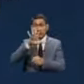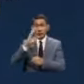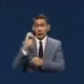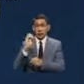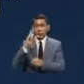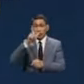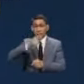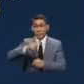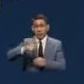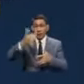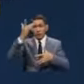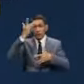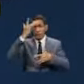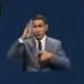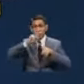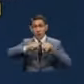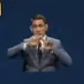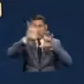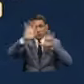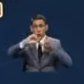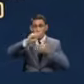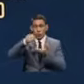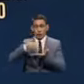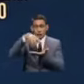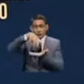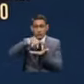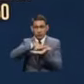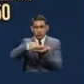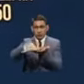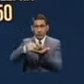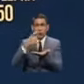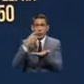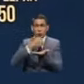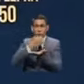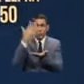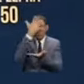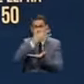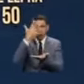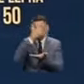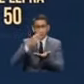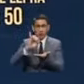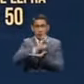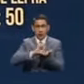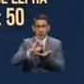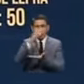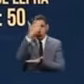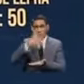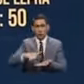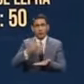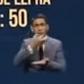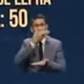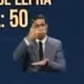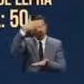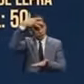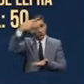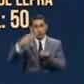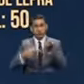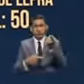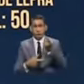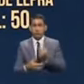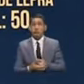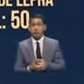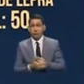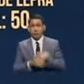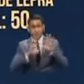casos en varias provincias, incluyendo Guayas, Los Ríos, El Oro, Esmeraldas, Imbabura, Loja y Santo Domingo de los Áchilas,